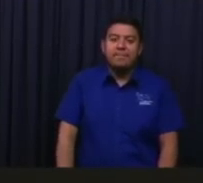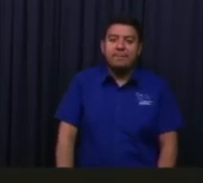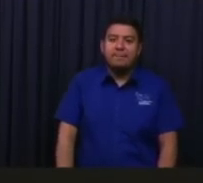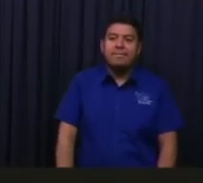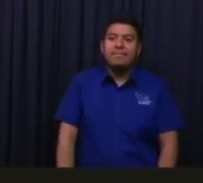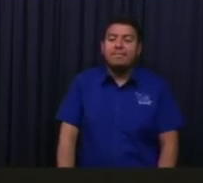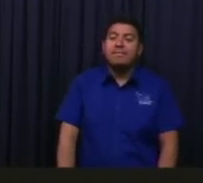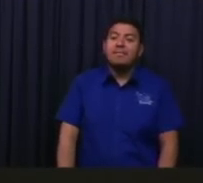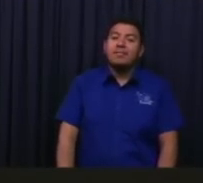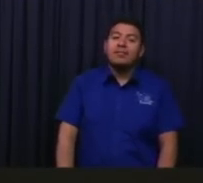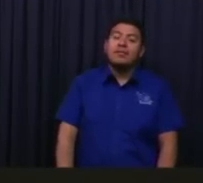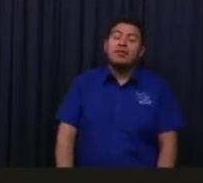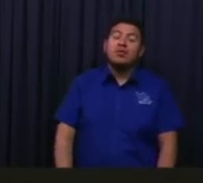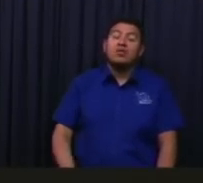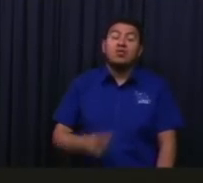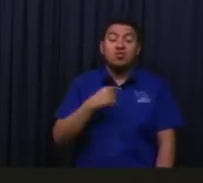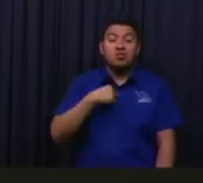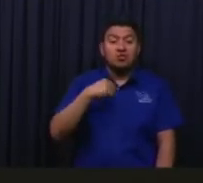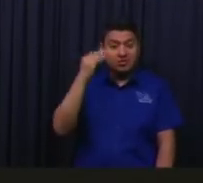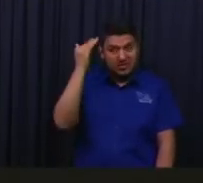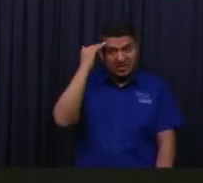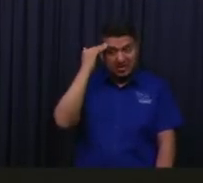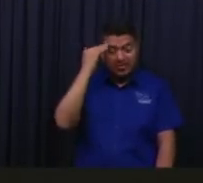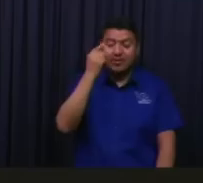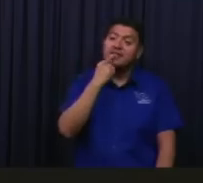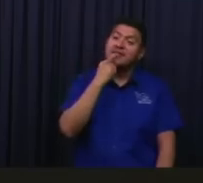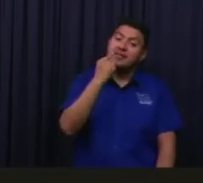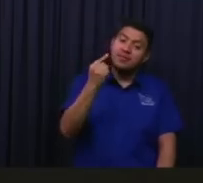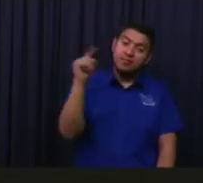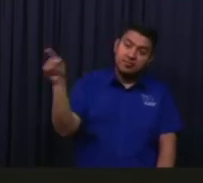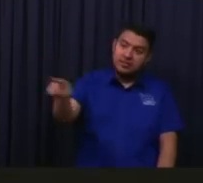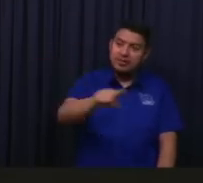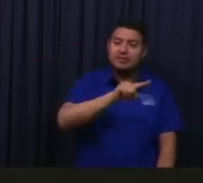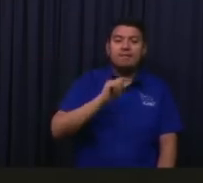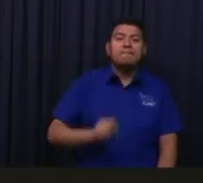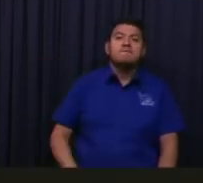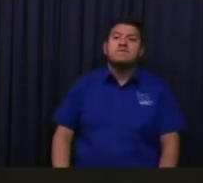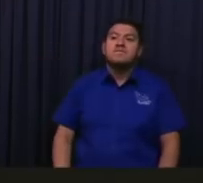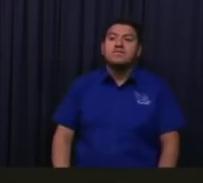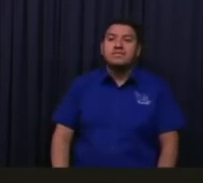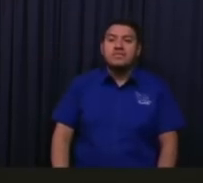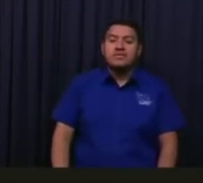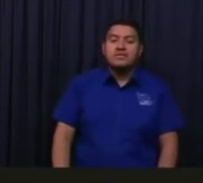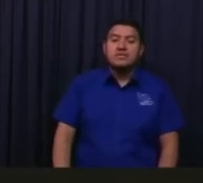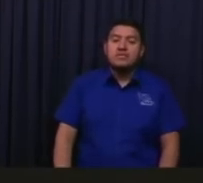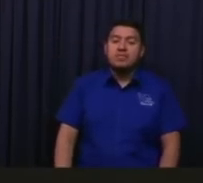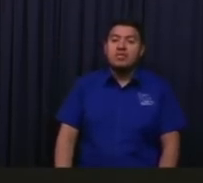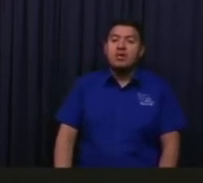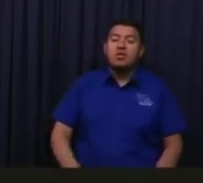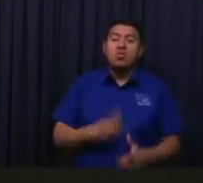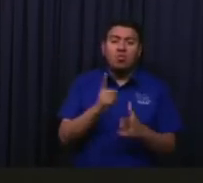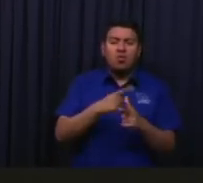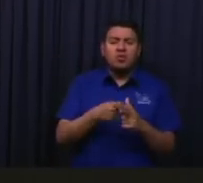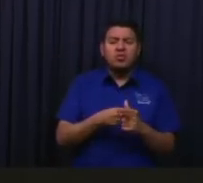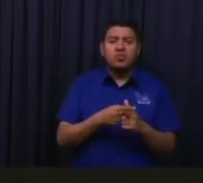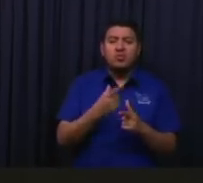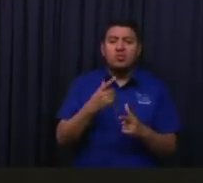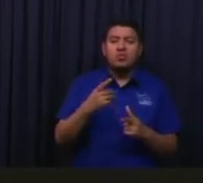Yo sé lo que le digo, porque cuando a mí se me desprendió hasta la retina del ojo